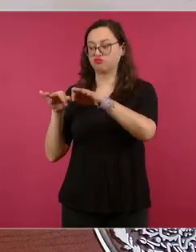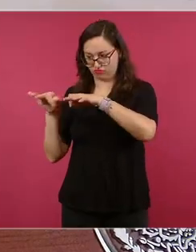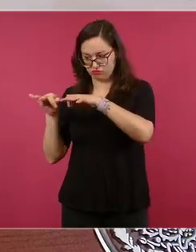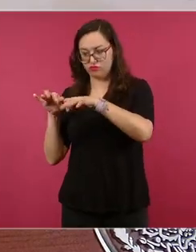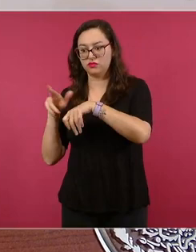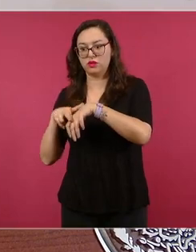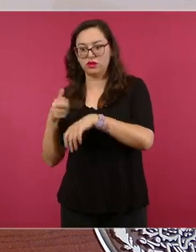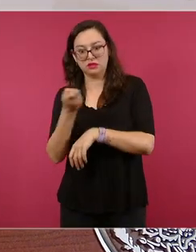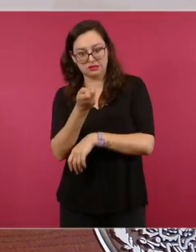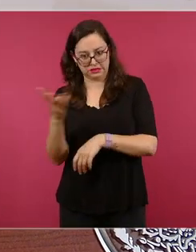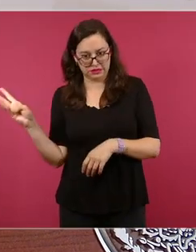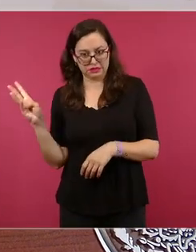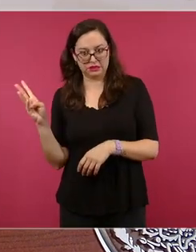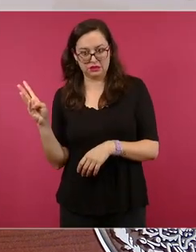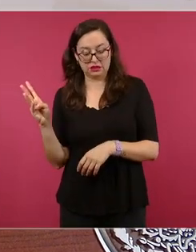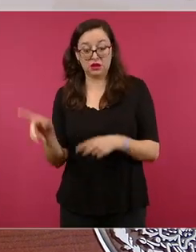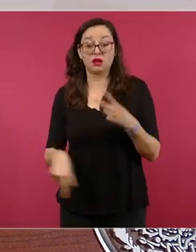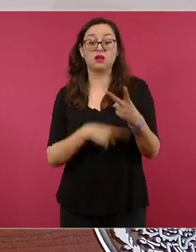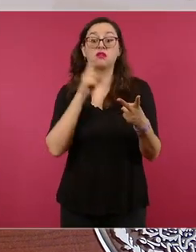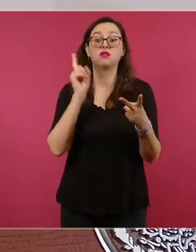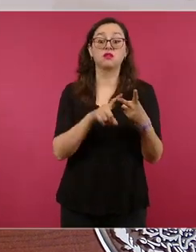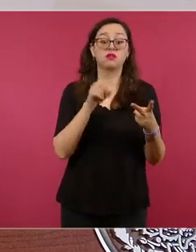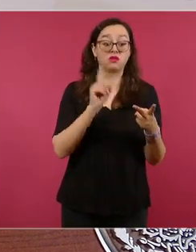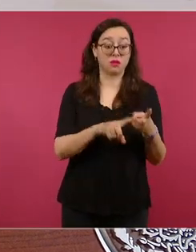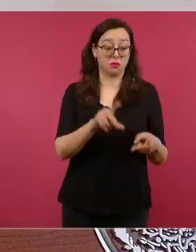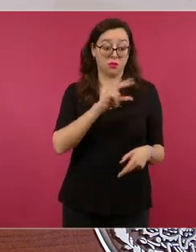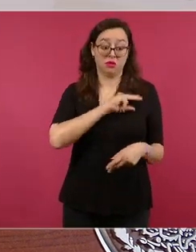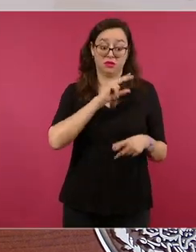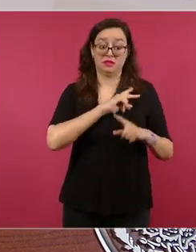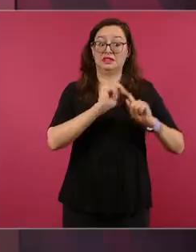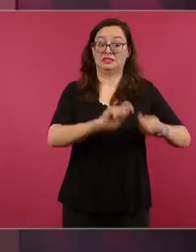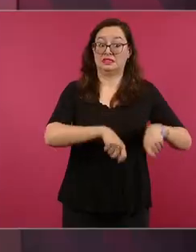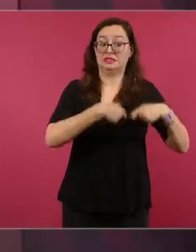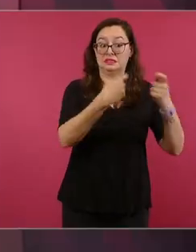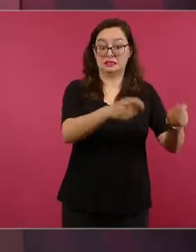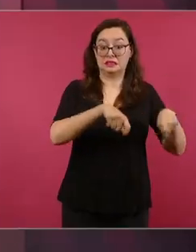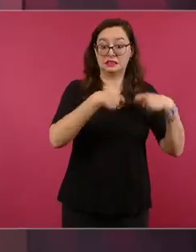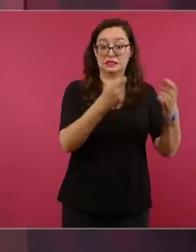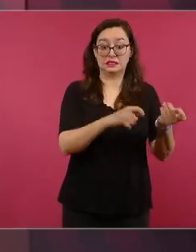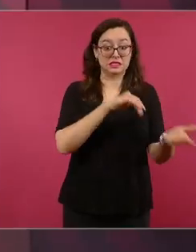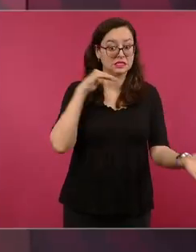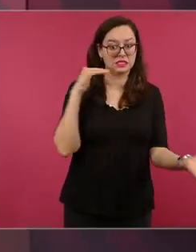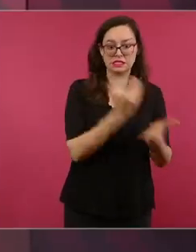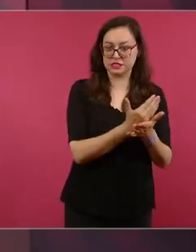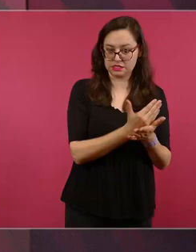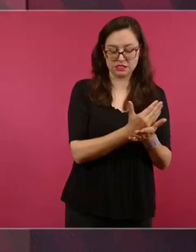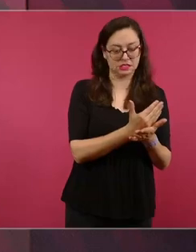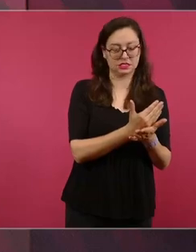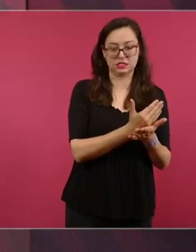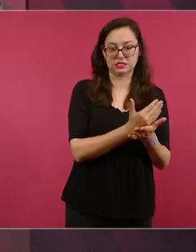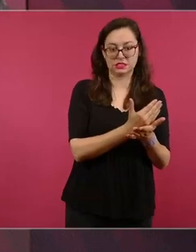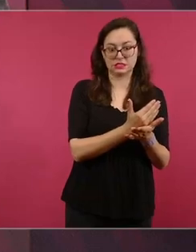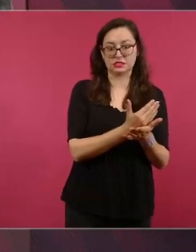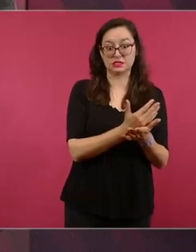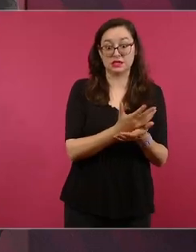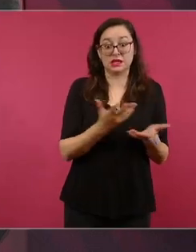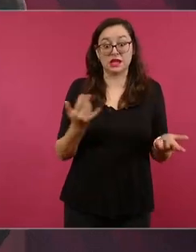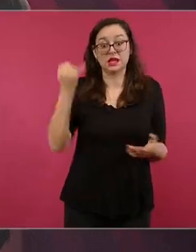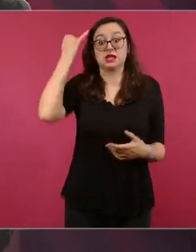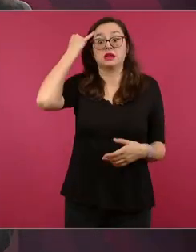fortalecer la Comisión Federal de Electricidad, que es pública, es del pueblo, en una